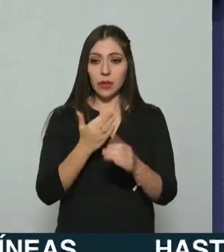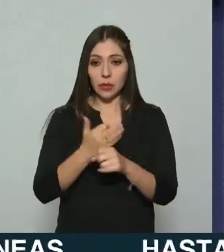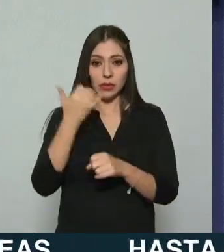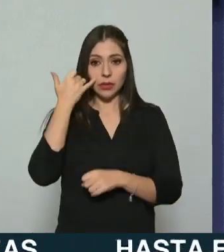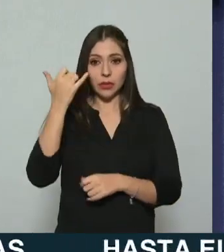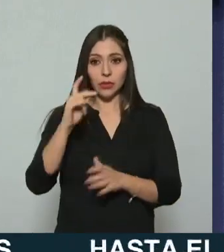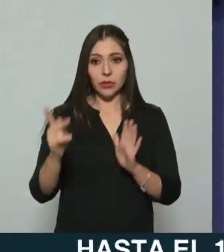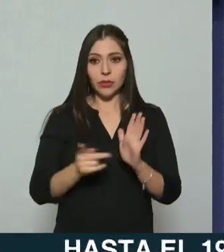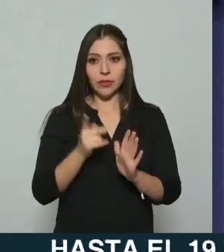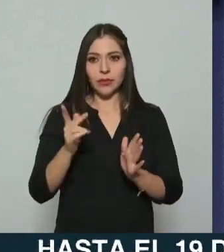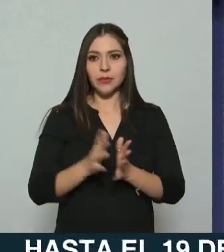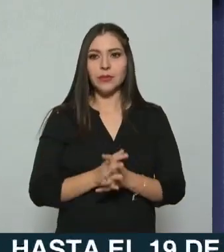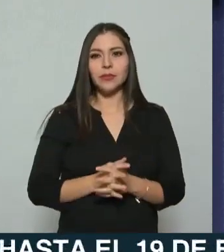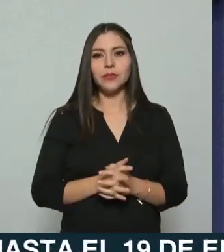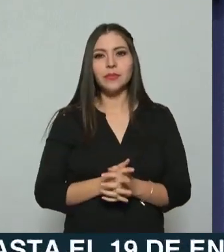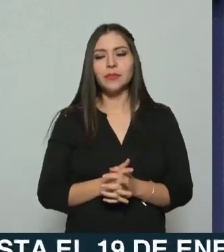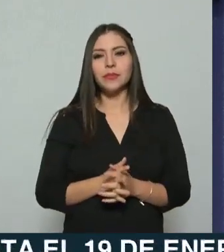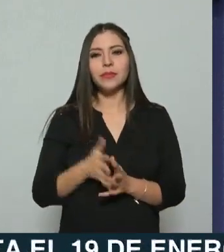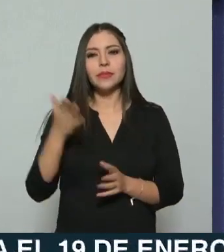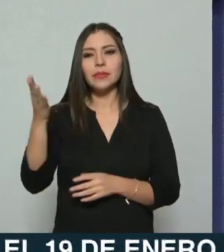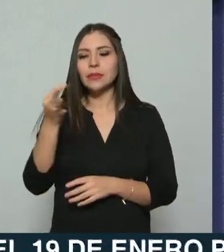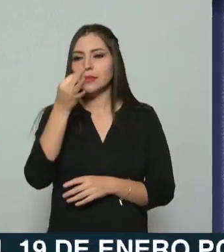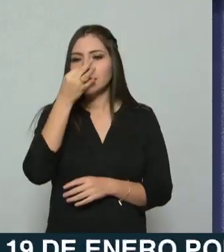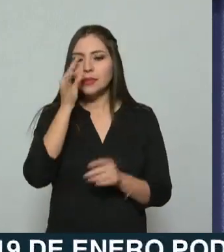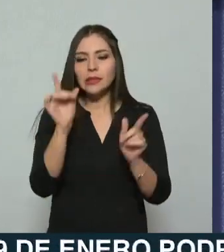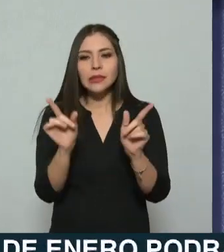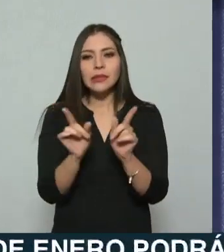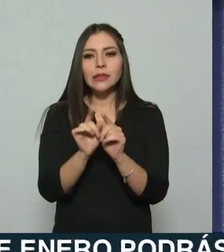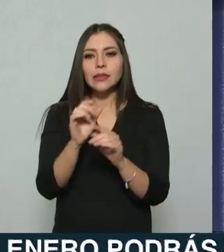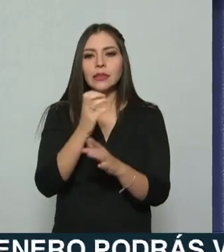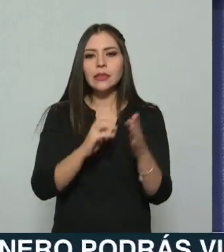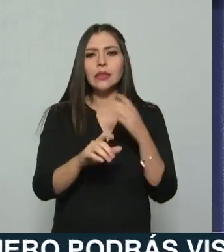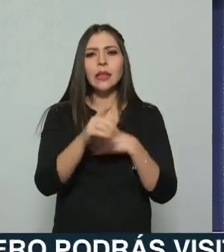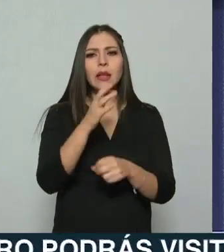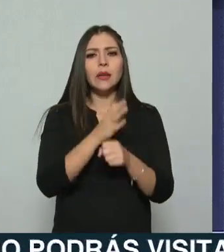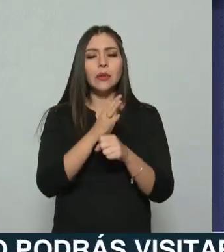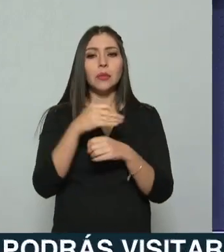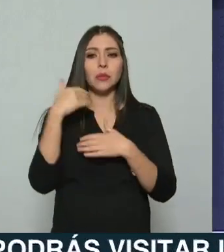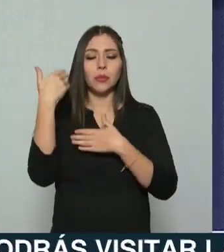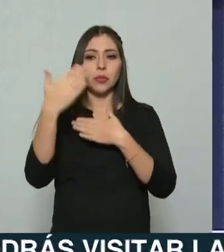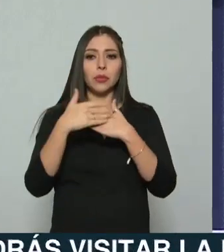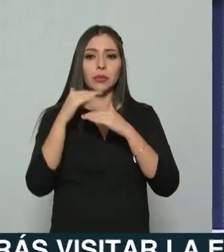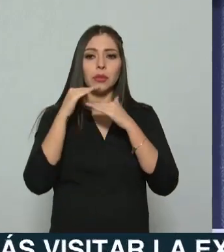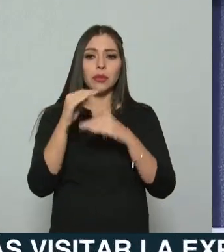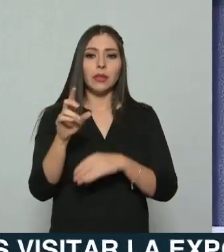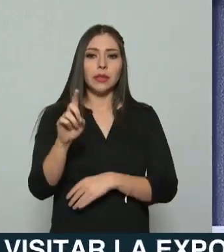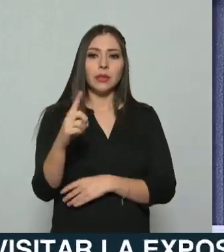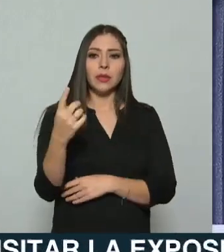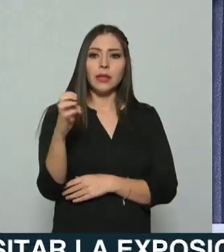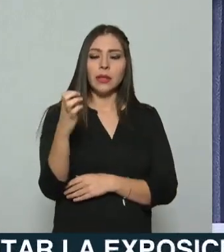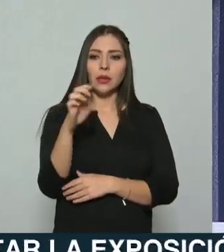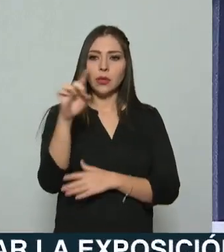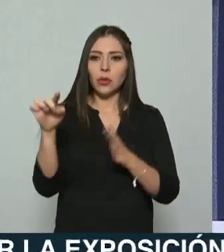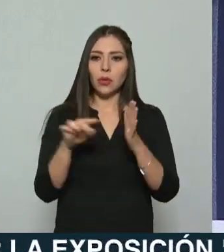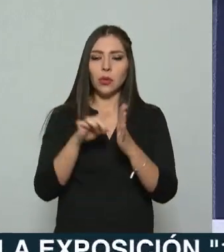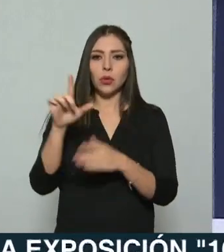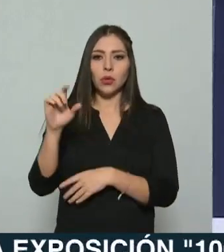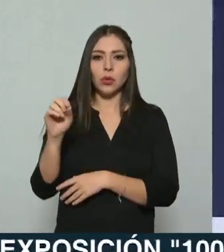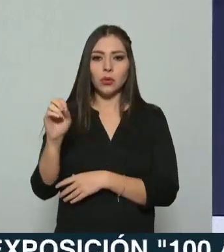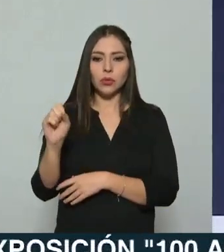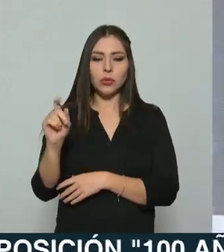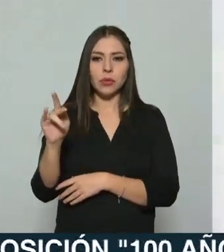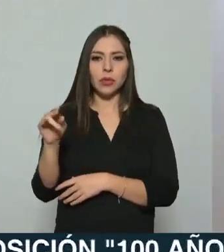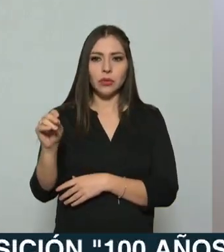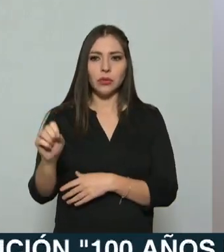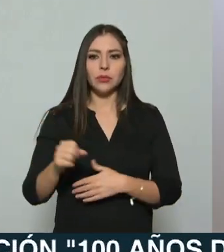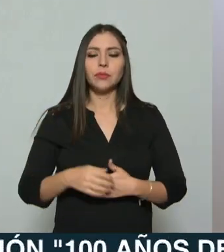línea. Santiago, rápidamente nos quedan breves segundos para despedirnos. Decíamos, tenemos hasta el próximo 31 de enero en el Complejo Cultural Los Pinos.